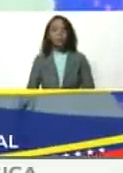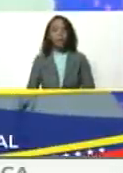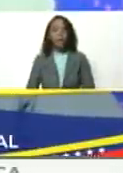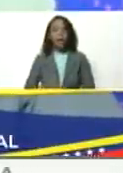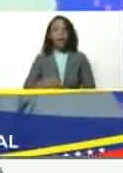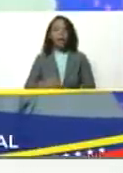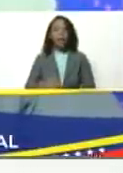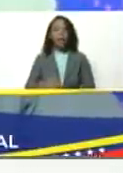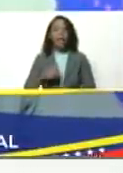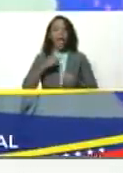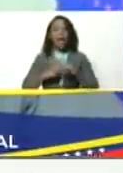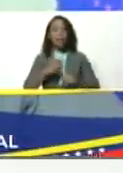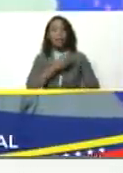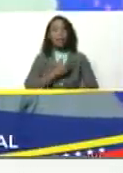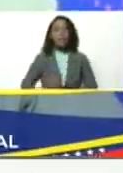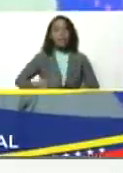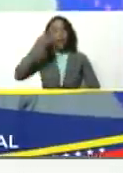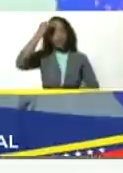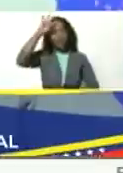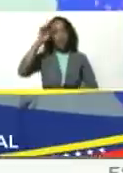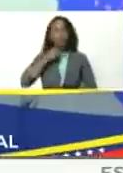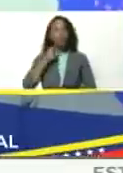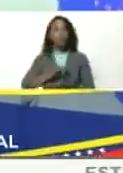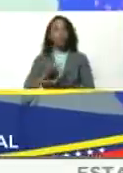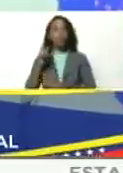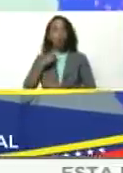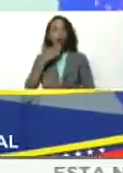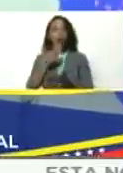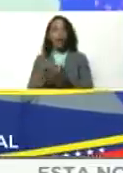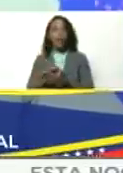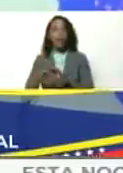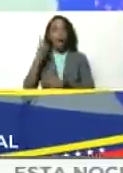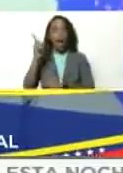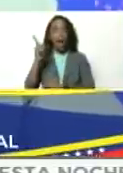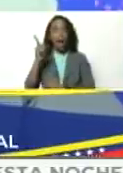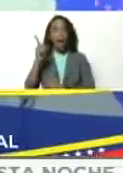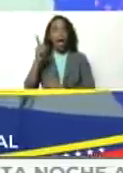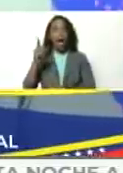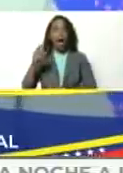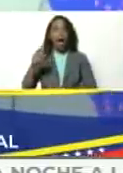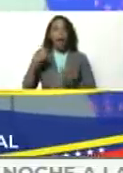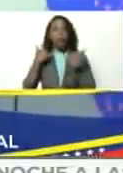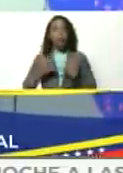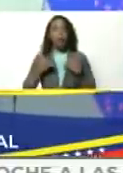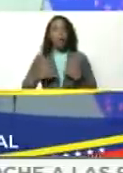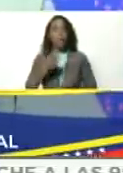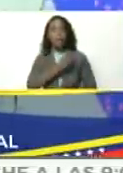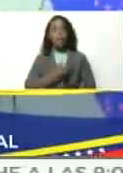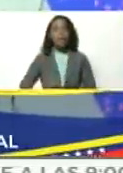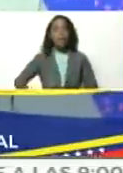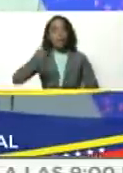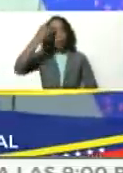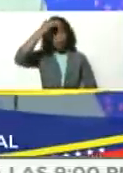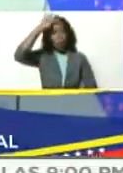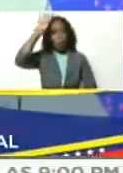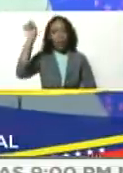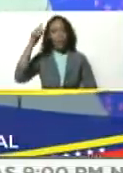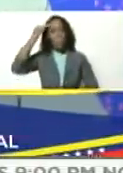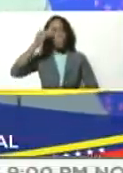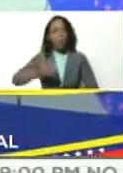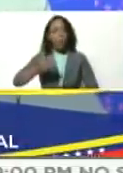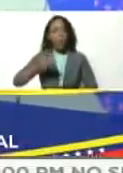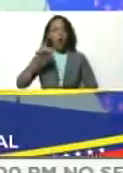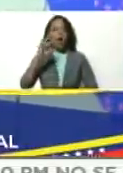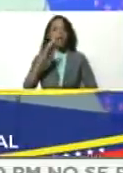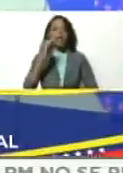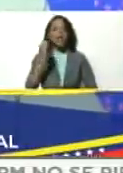Fidel. Le doy las gracias al presidente Miguel Díaz-Canel, al general de ejército Raúl Castro